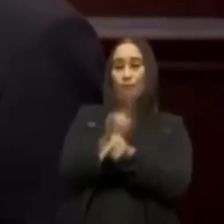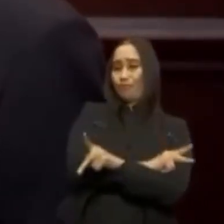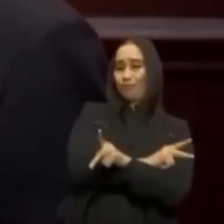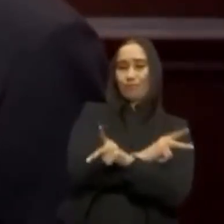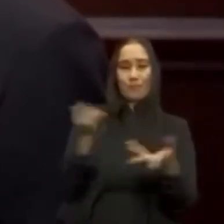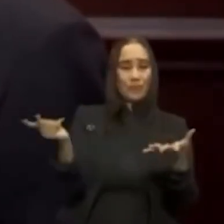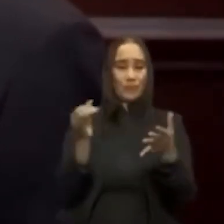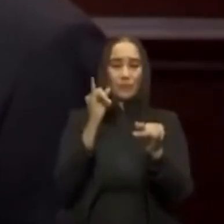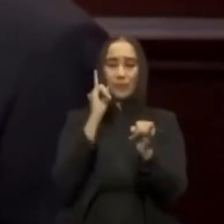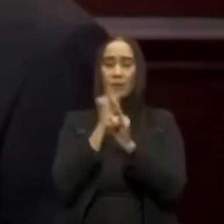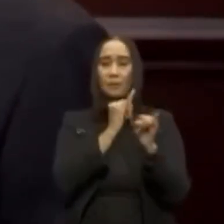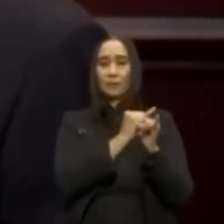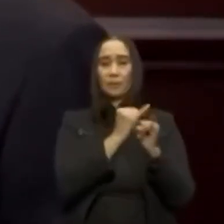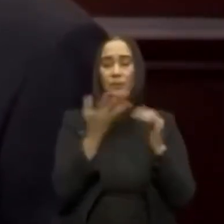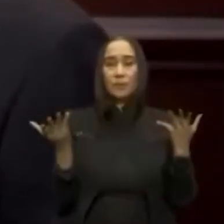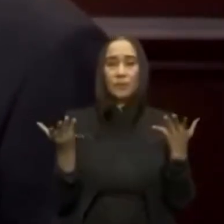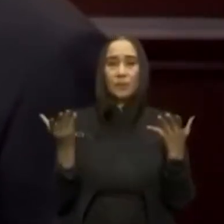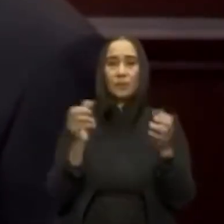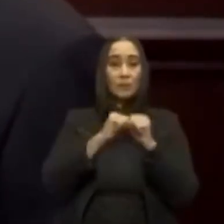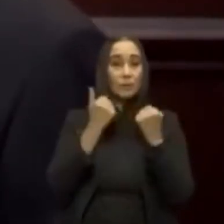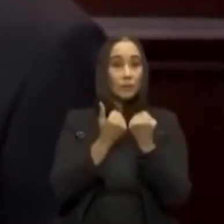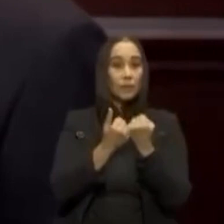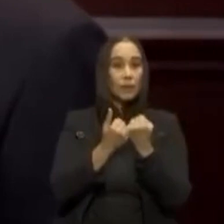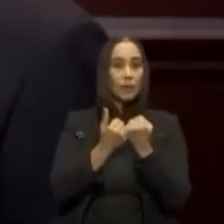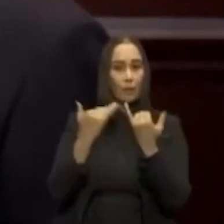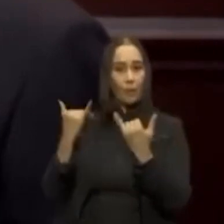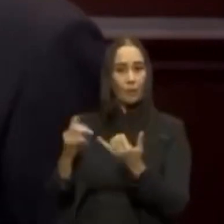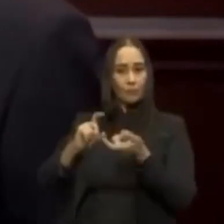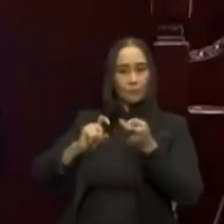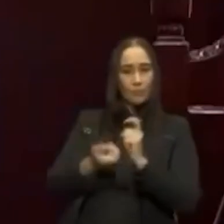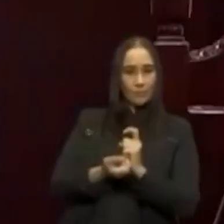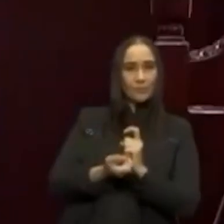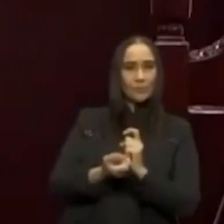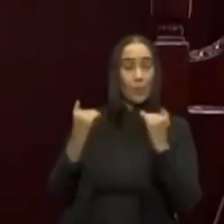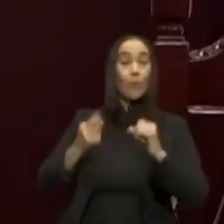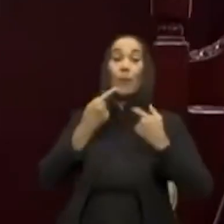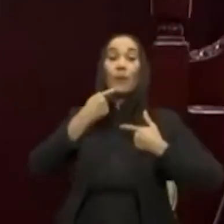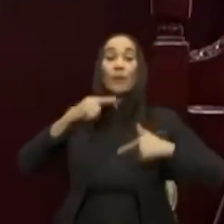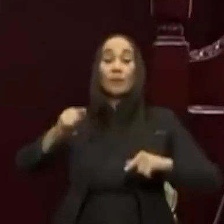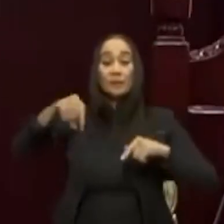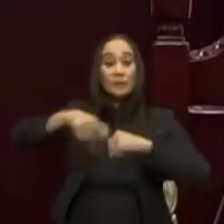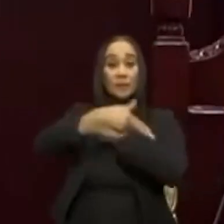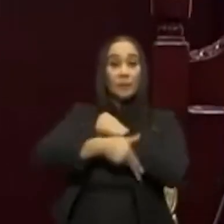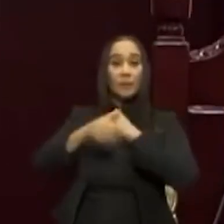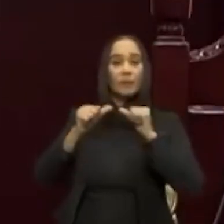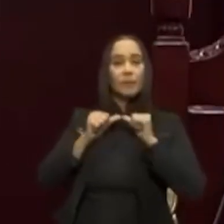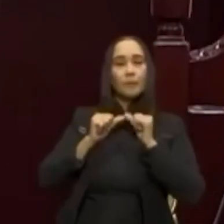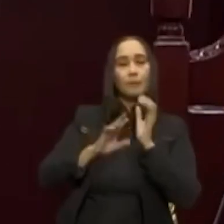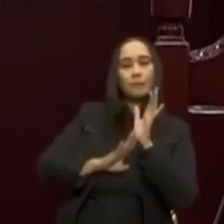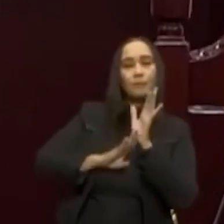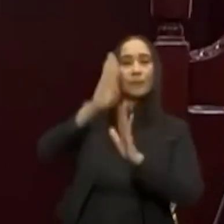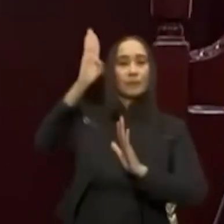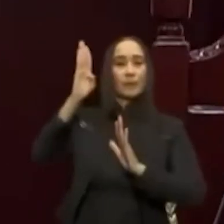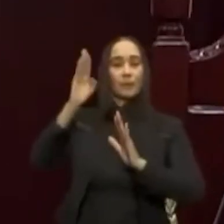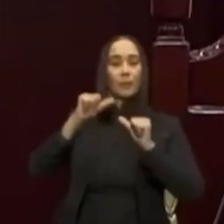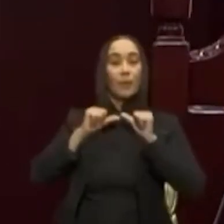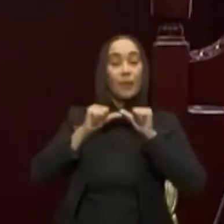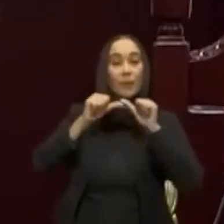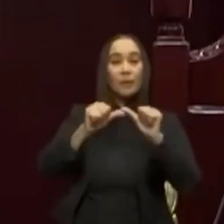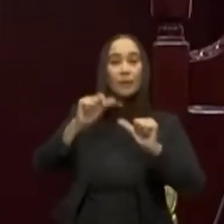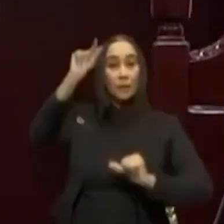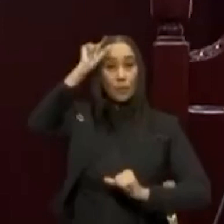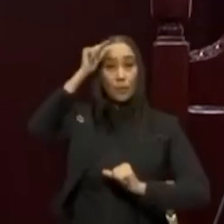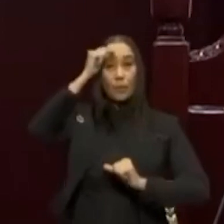rankings institucionales y sociales. Hoy les puedo asegurar que este país avanza. Avanza con